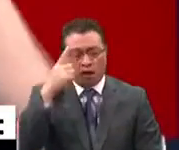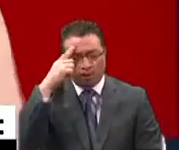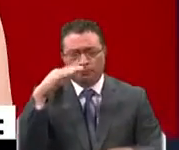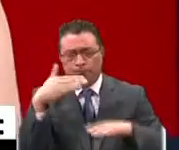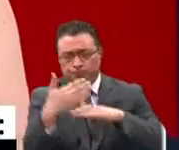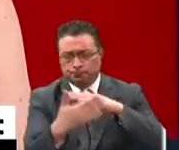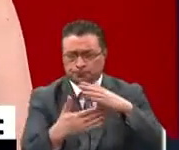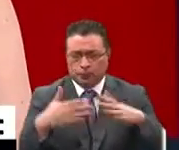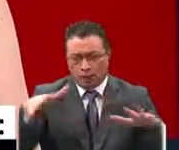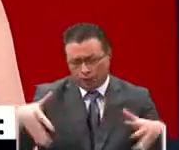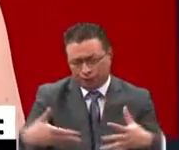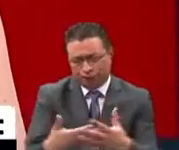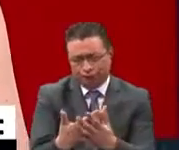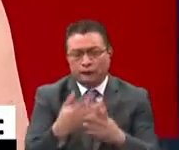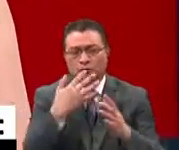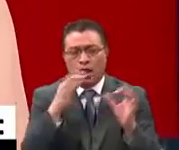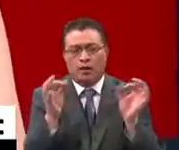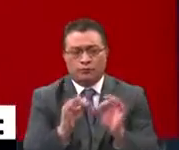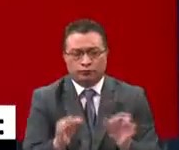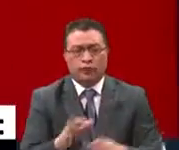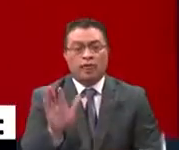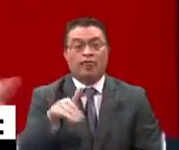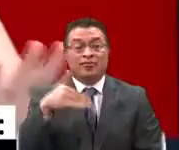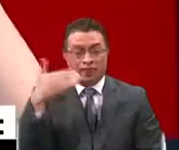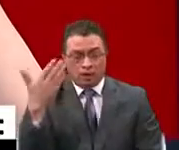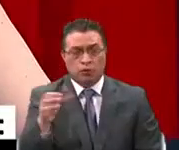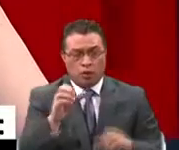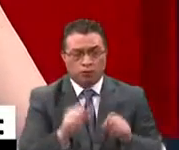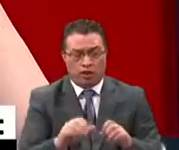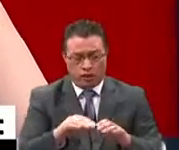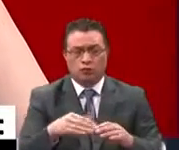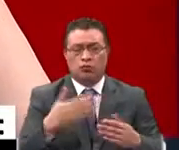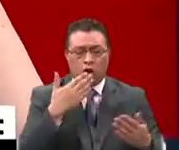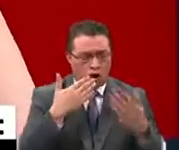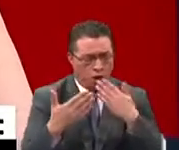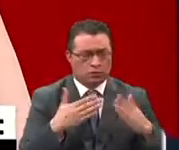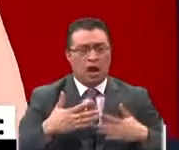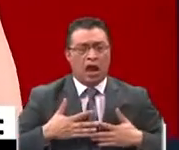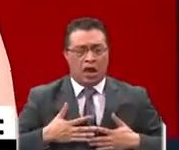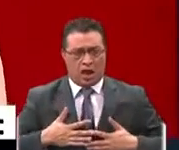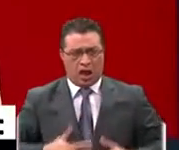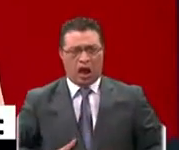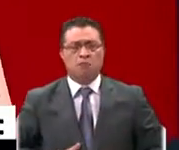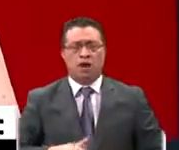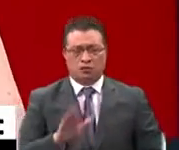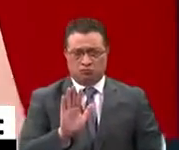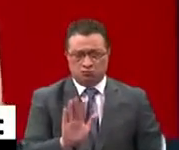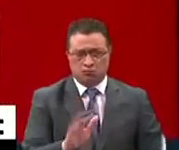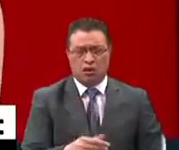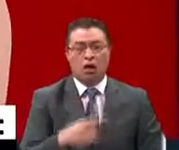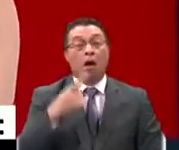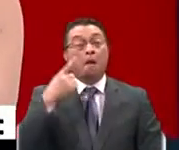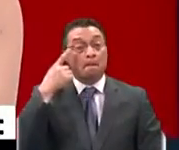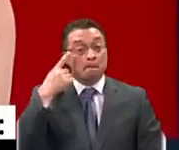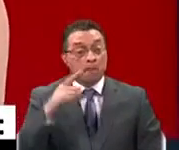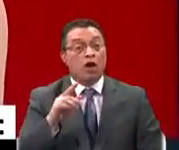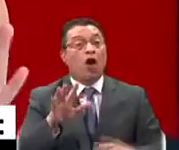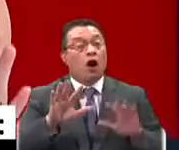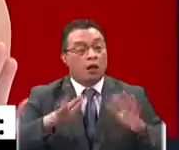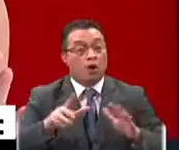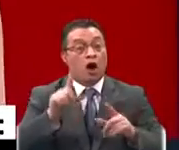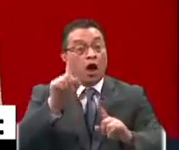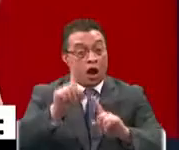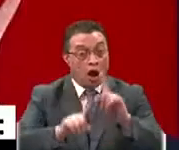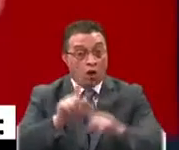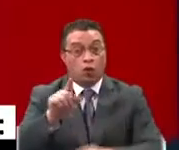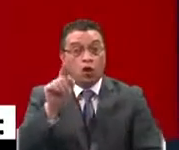de situaciones que lo expliquen. Ya habrá tiempo para que todas estas cosas se puedan poner sobre la mesa con calma, ¿no? Pero probablemente en algunos actores,